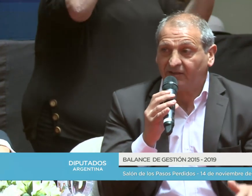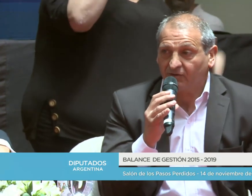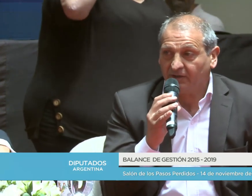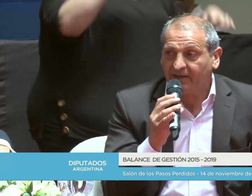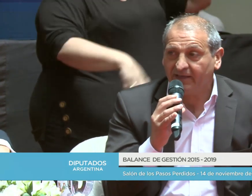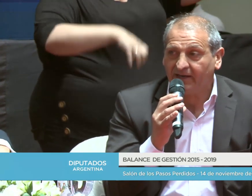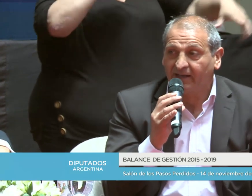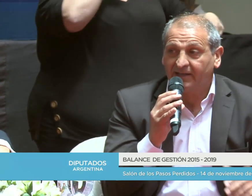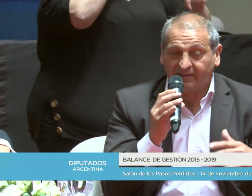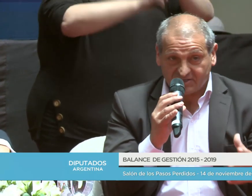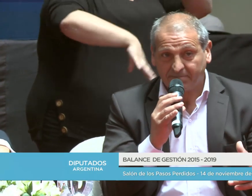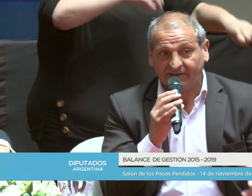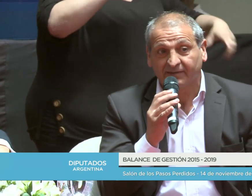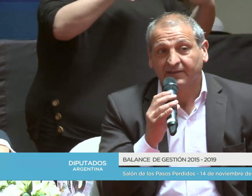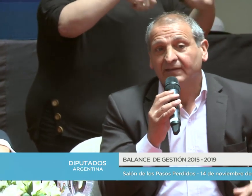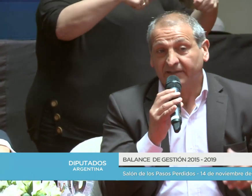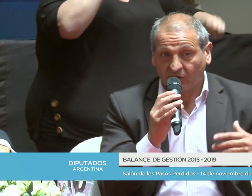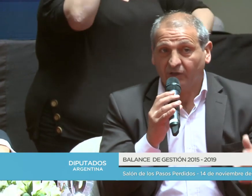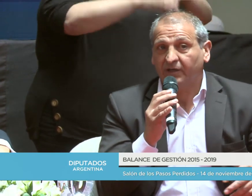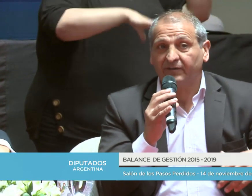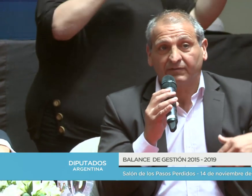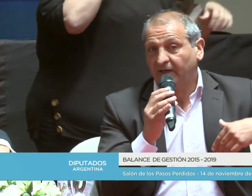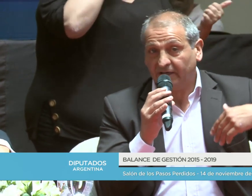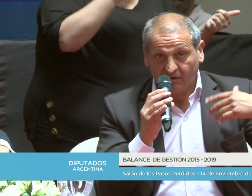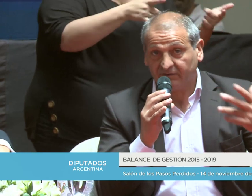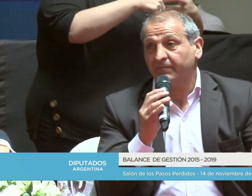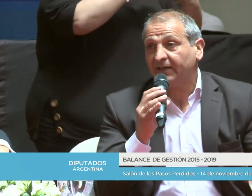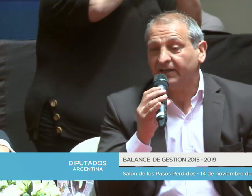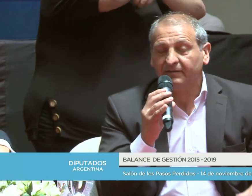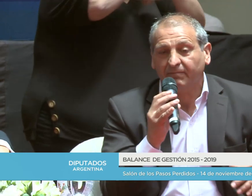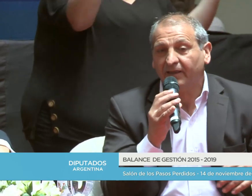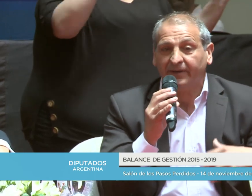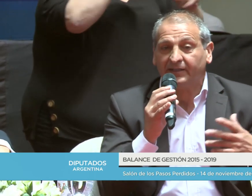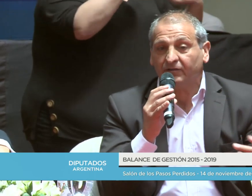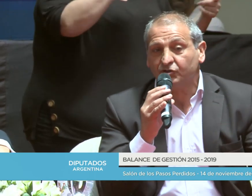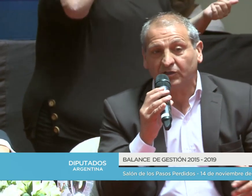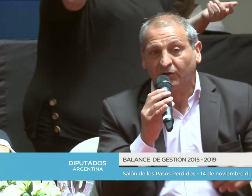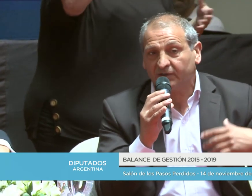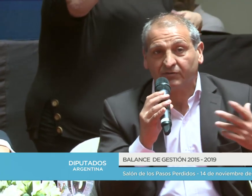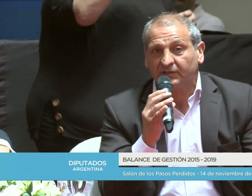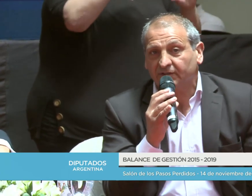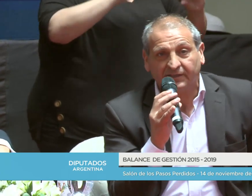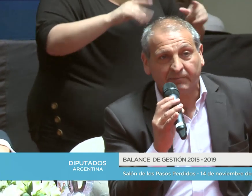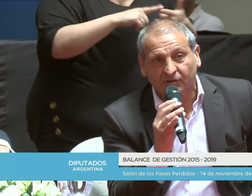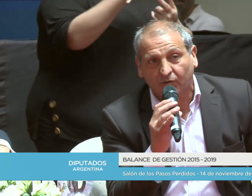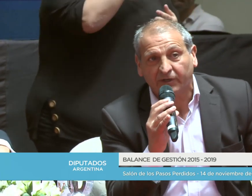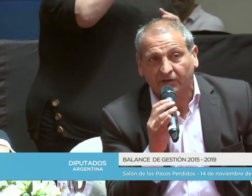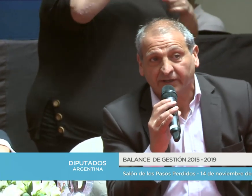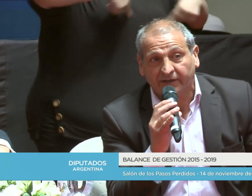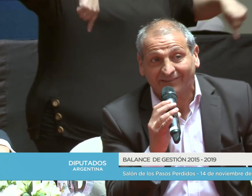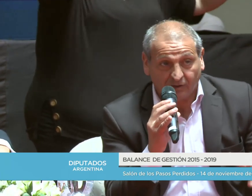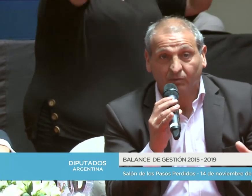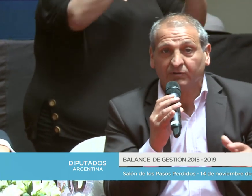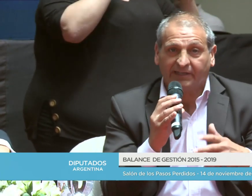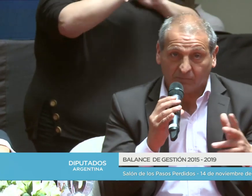de pedazos de madera, de chapas, de roedores y de lo que se imaginen, más de 20 colchones, 430 metros cúbicos